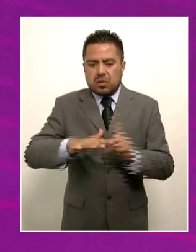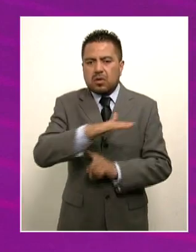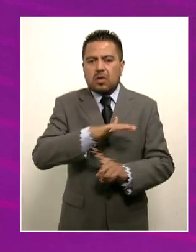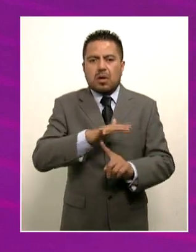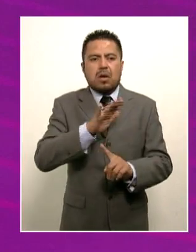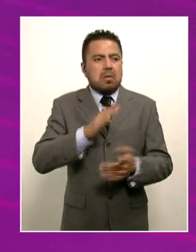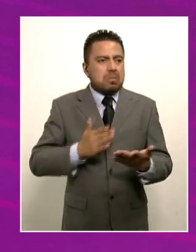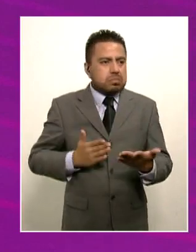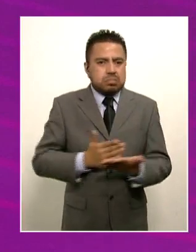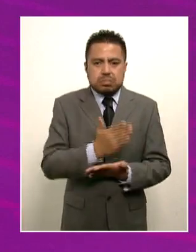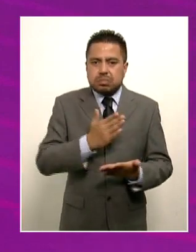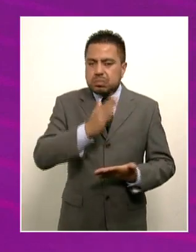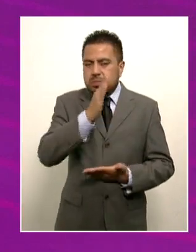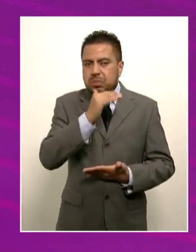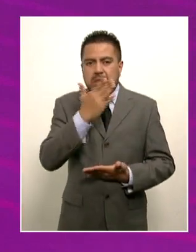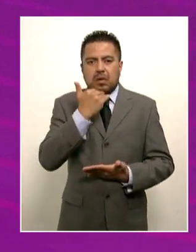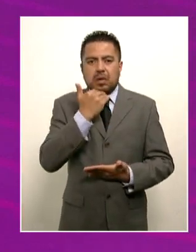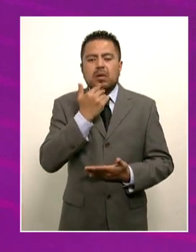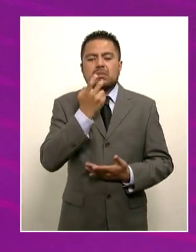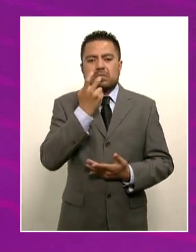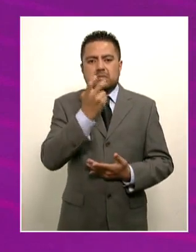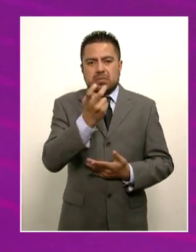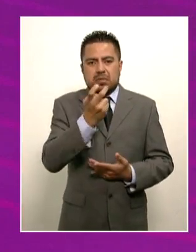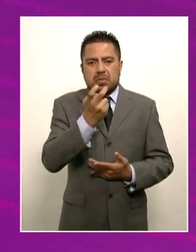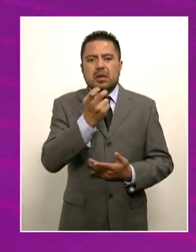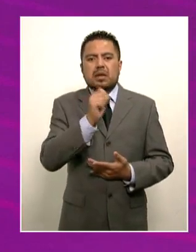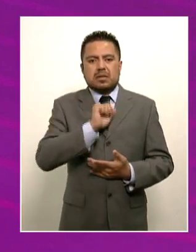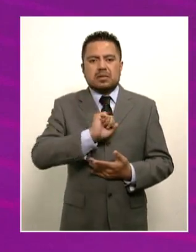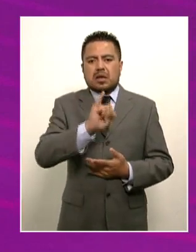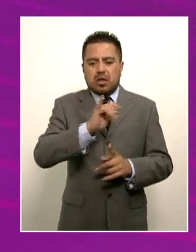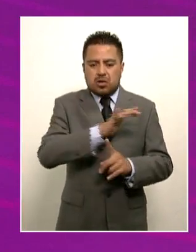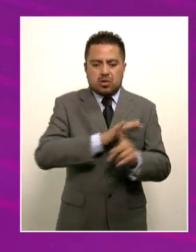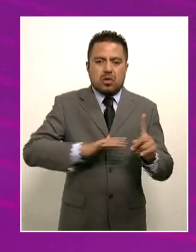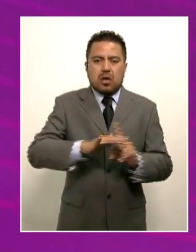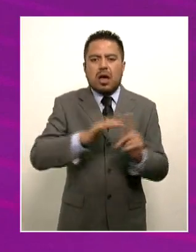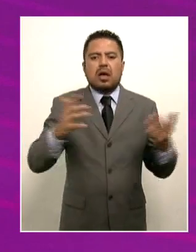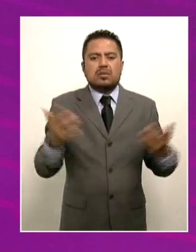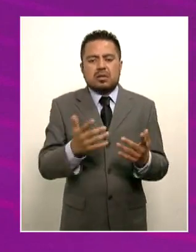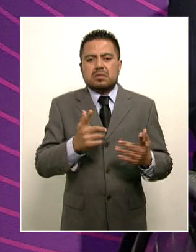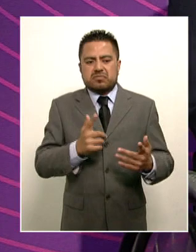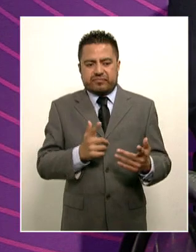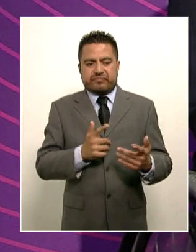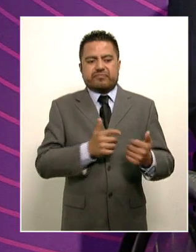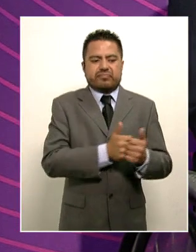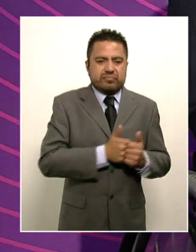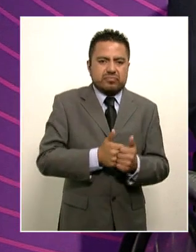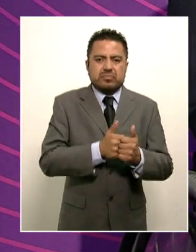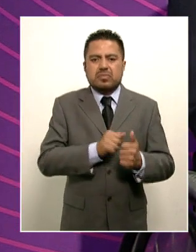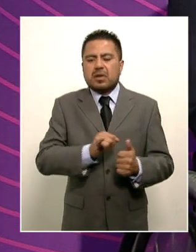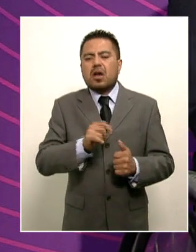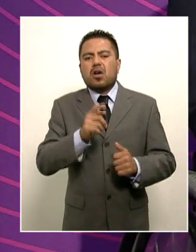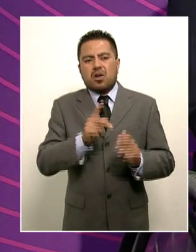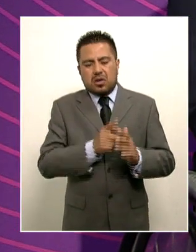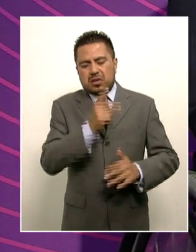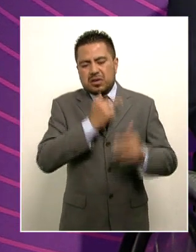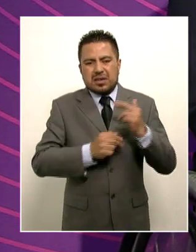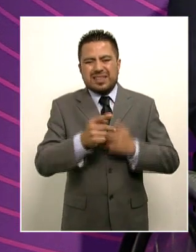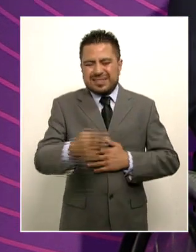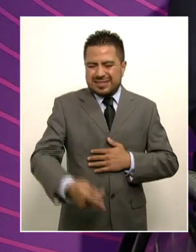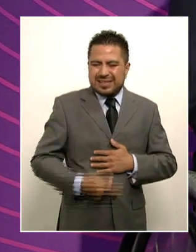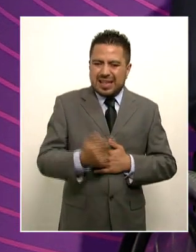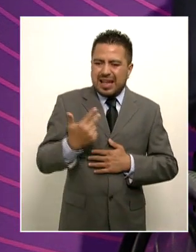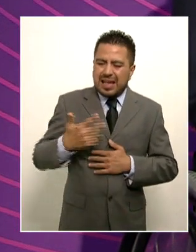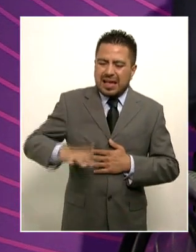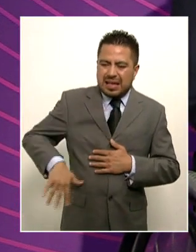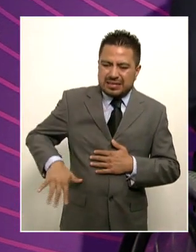completamente inaccesible, pues por supuesto el entorno te va a ser dependiente, ¿no? Claro. Pero bueno, para volver a lo que me estabas preguntando,